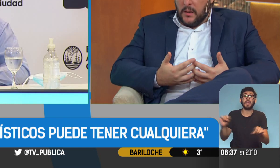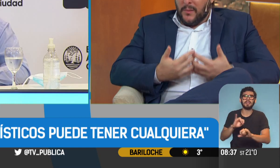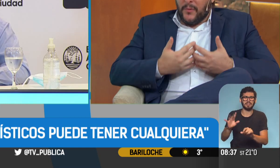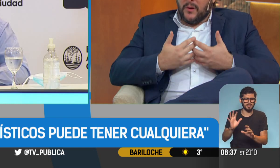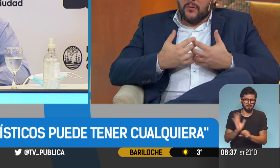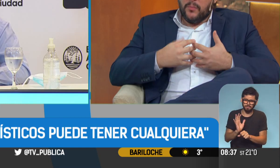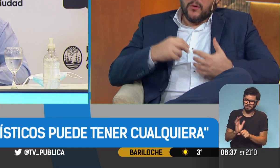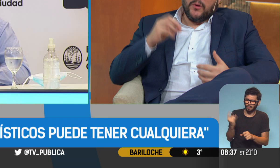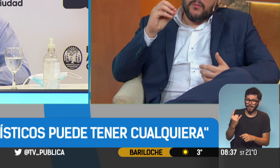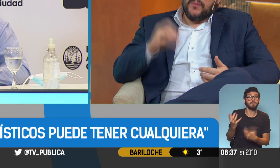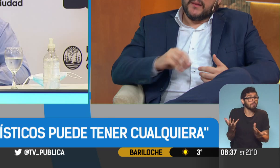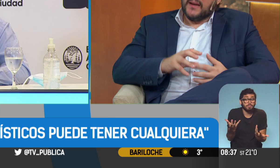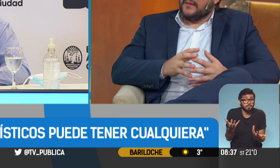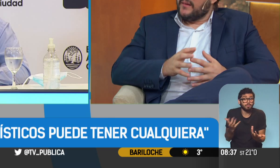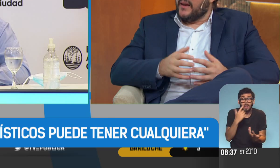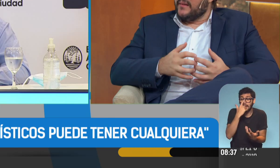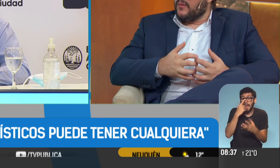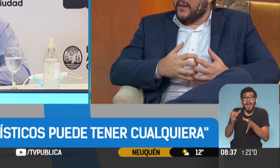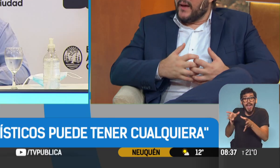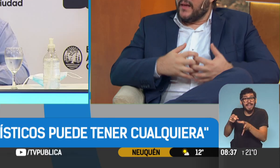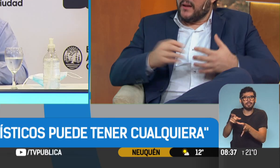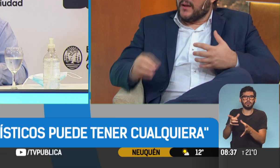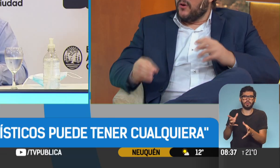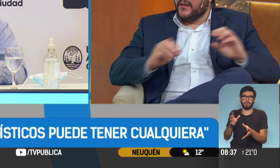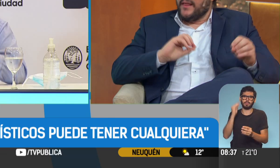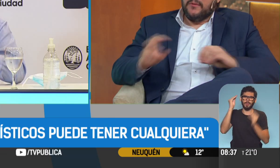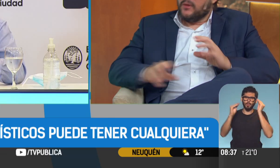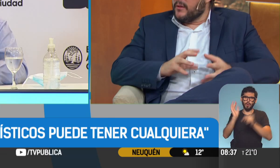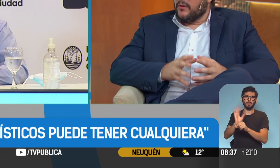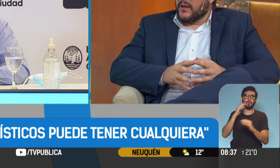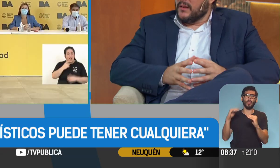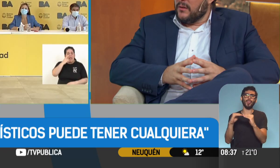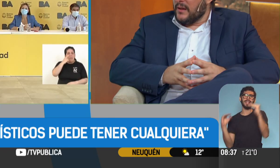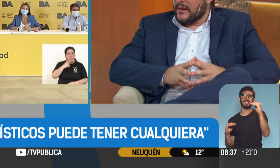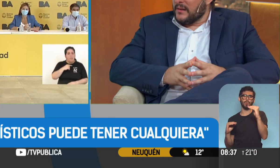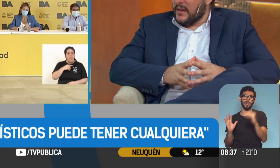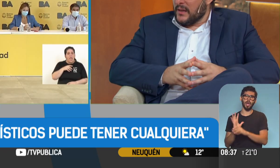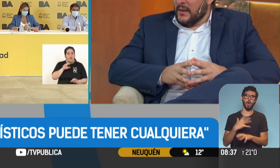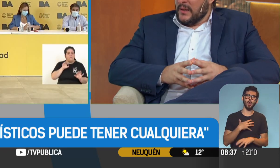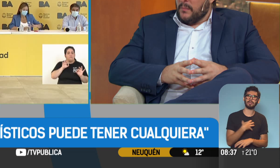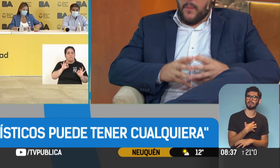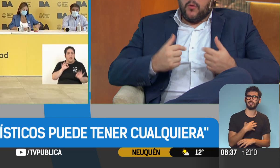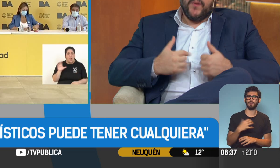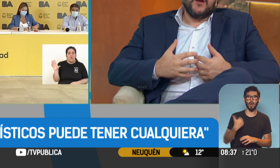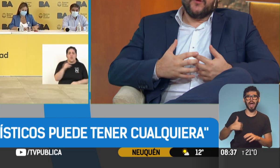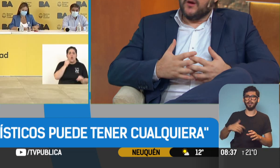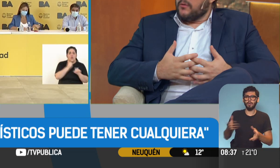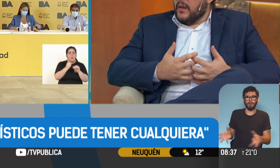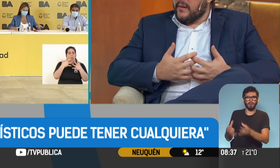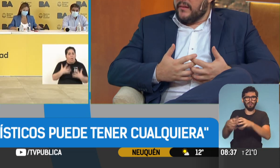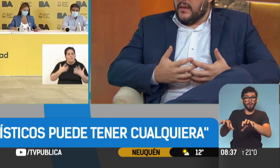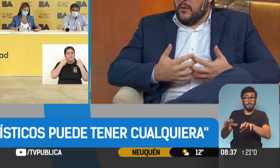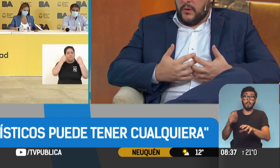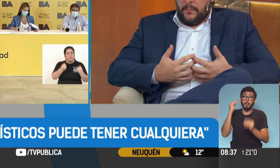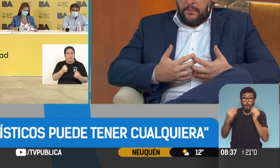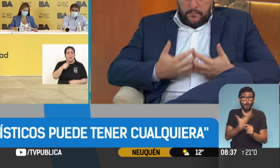pero es un poco digamos plantar la semilla la desigualdad y de la división entre los argentinos y las argentinas me preocupa que el gobierno de la ciudad